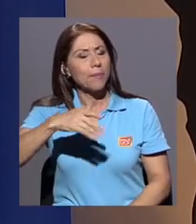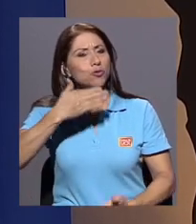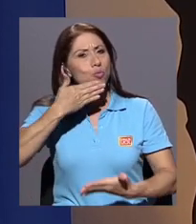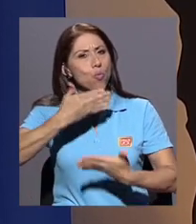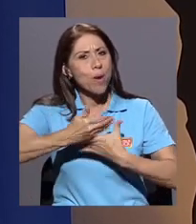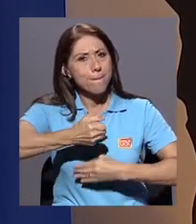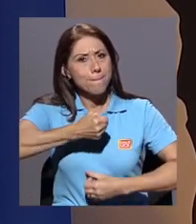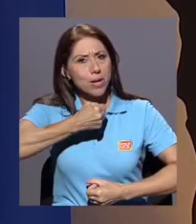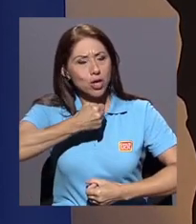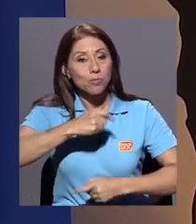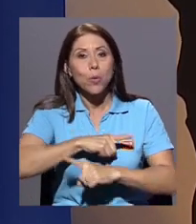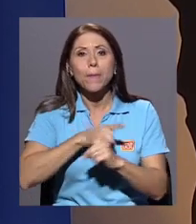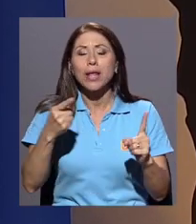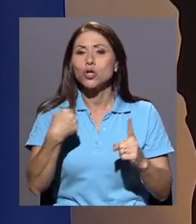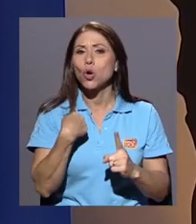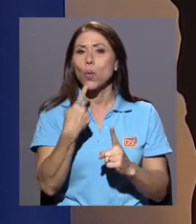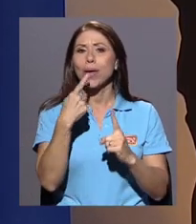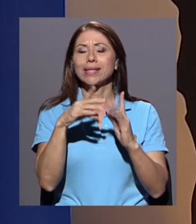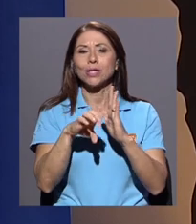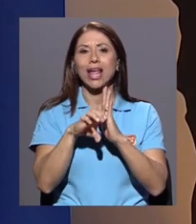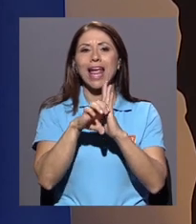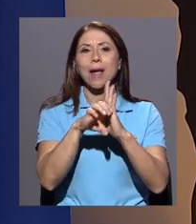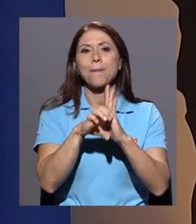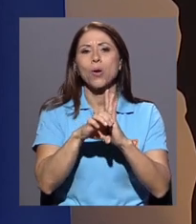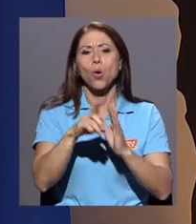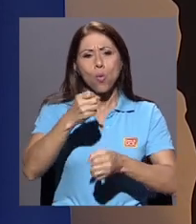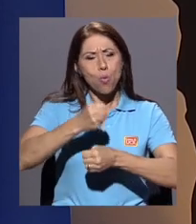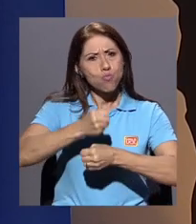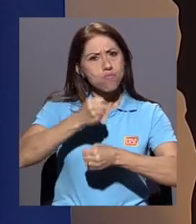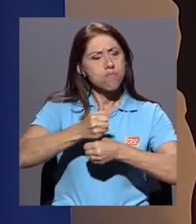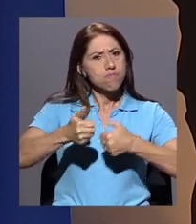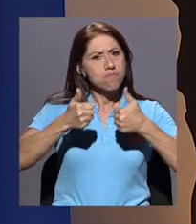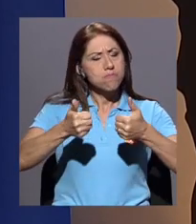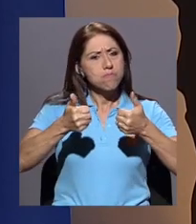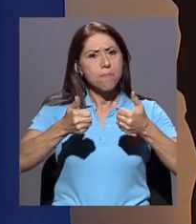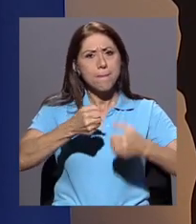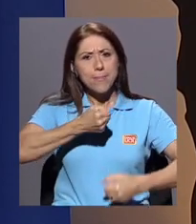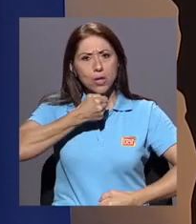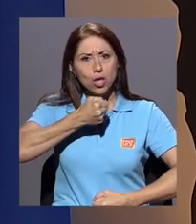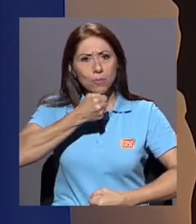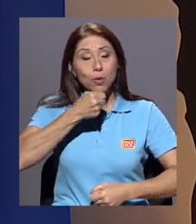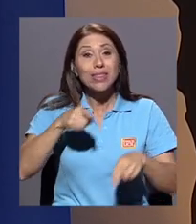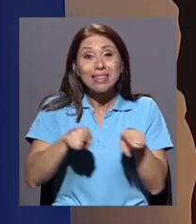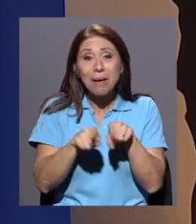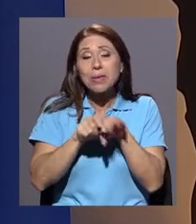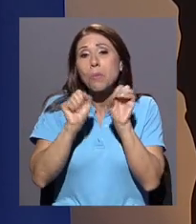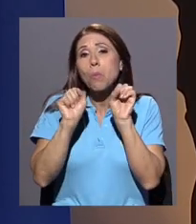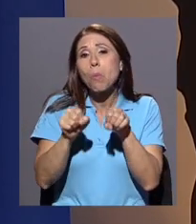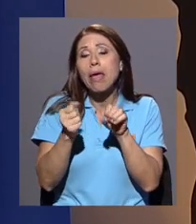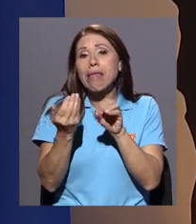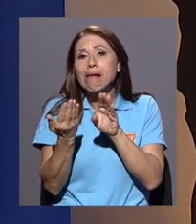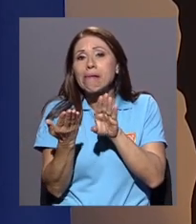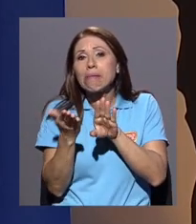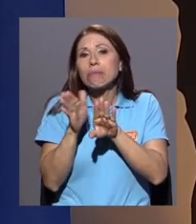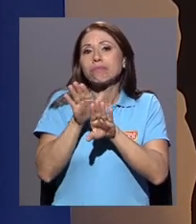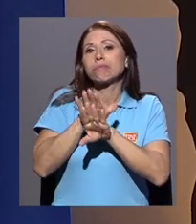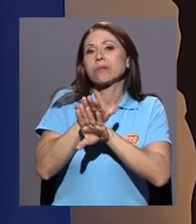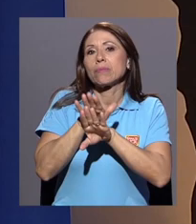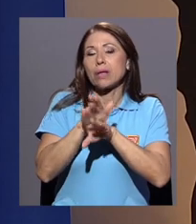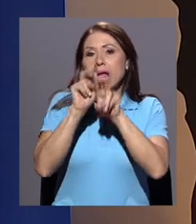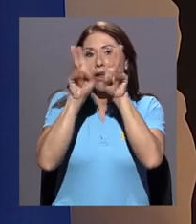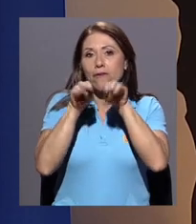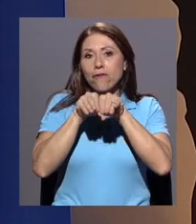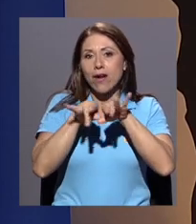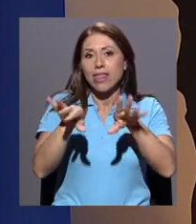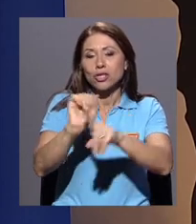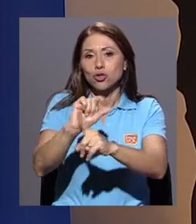necesitamos ese buen periodismo, pero voy a ponerle un ejemplo de cómo ese buen periodismo también en ocasiones puede ser maquillado desde las redes